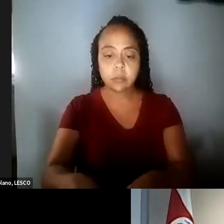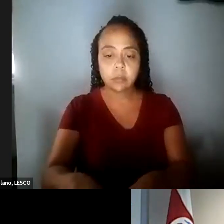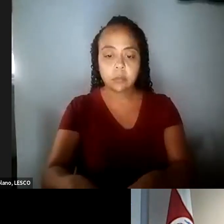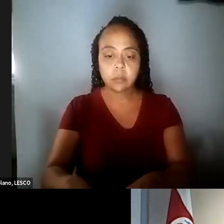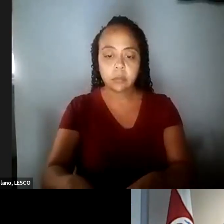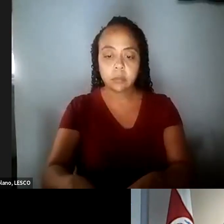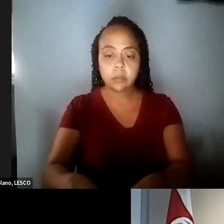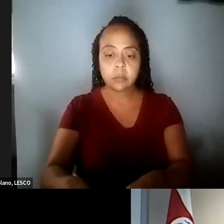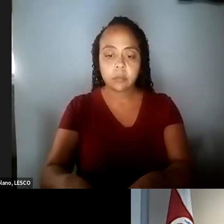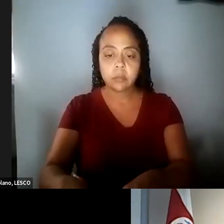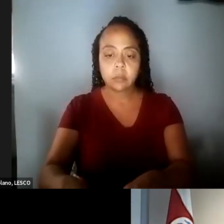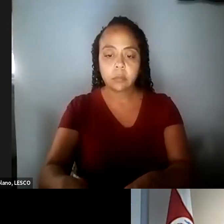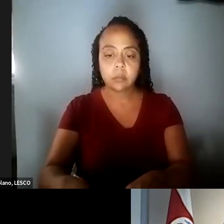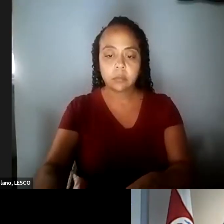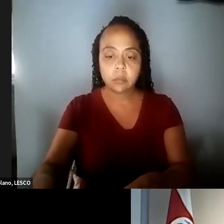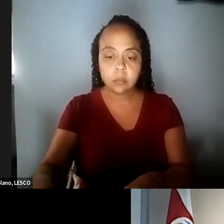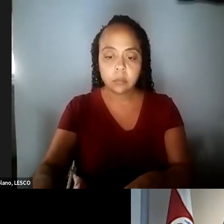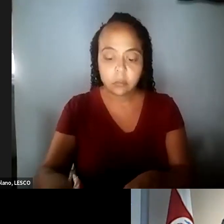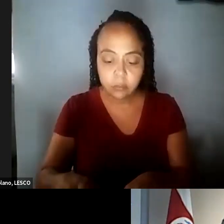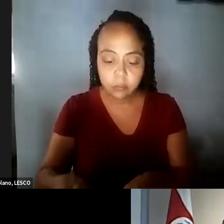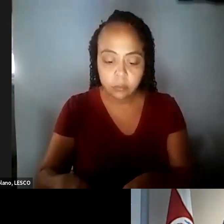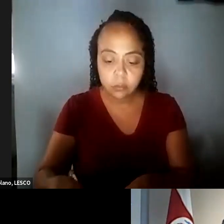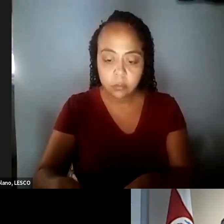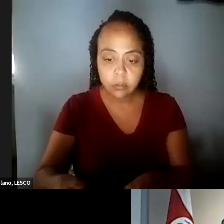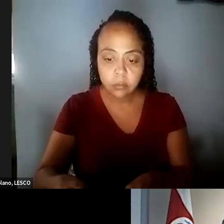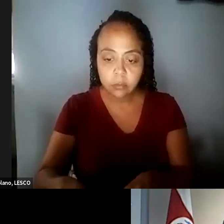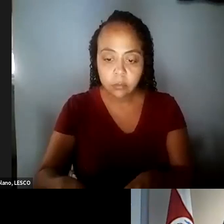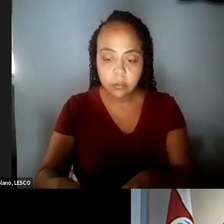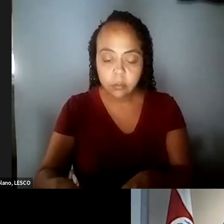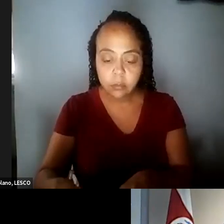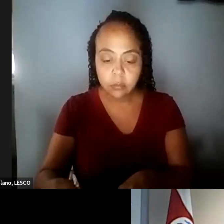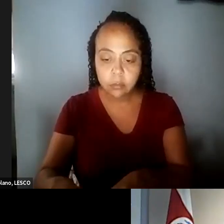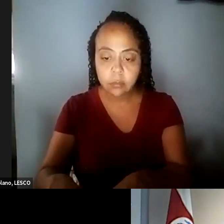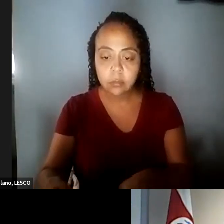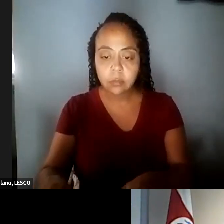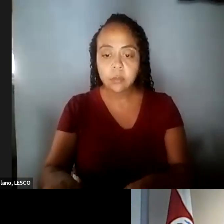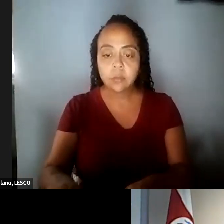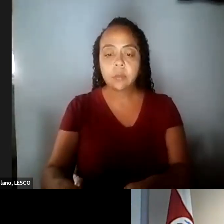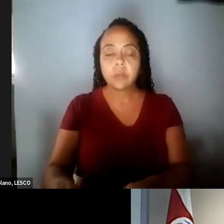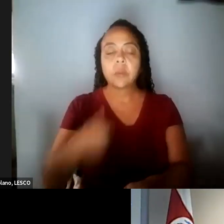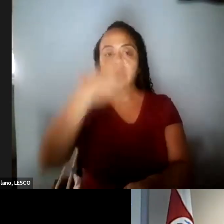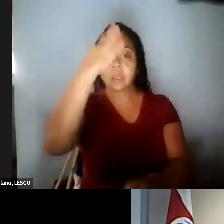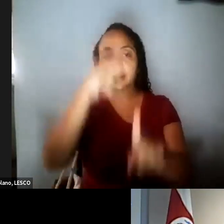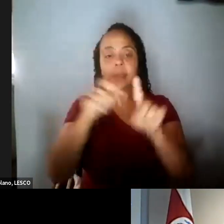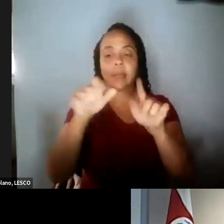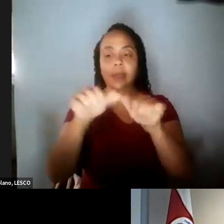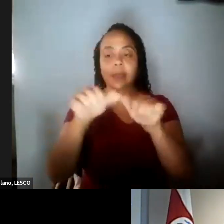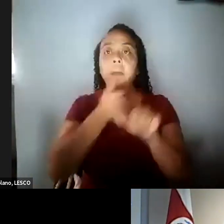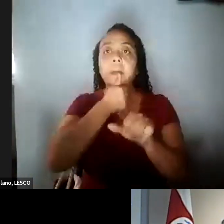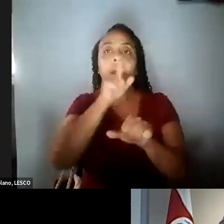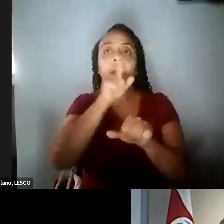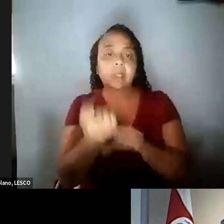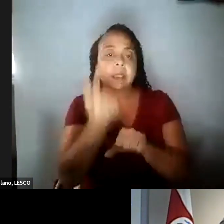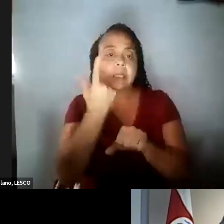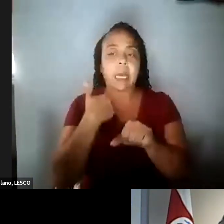elementos voy a tratar de resumir uno me parece que en el sector privado tenemos que tenemos que comprender que hay dos